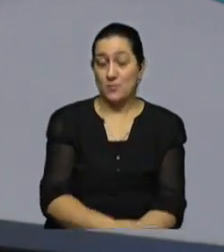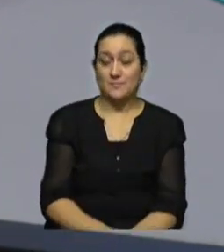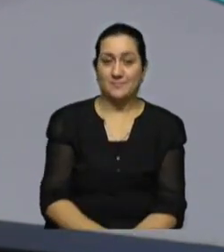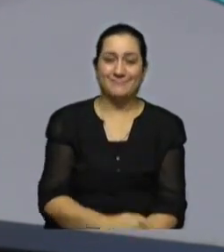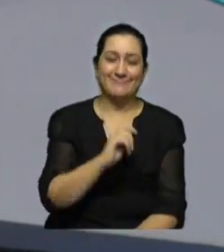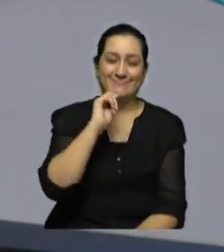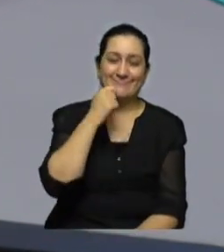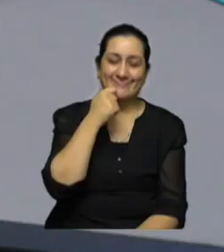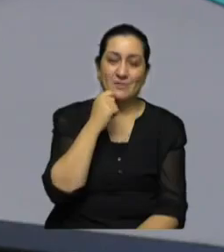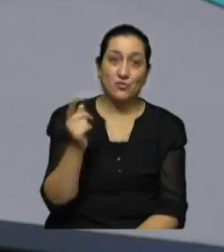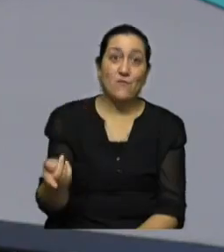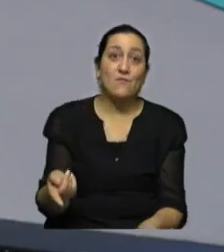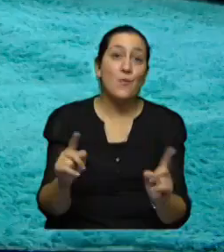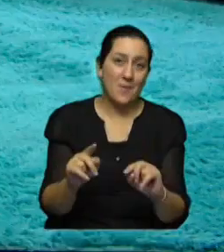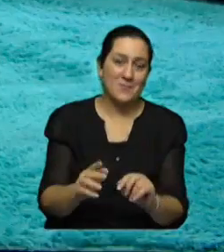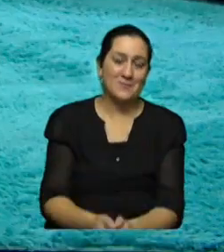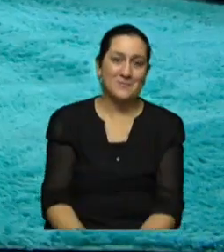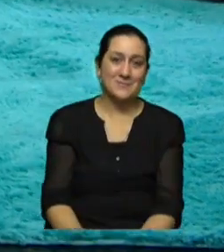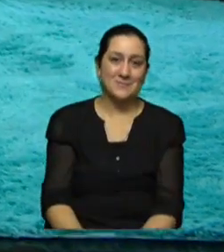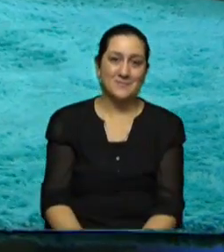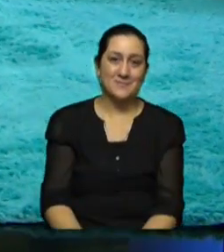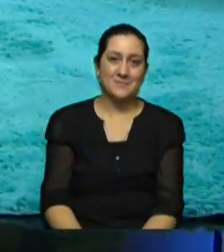vino! Ya volvemos entonces.